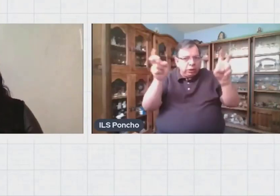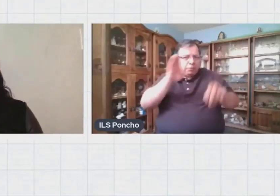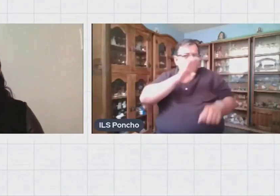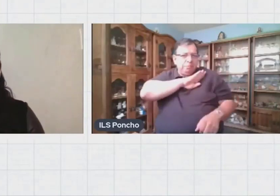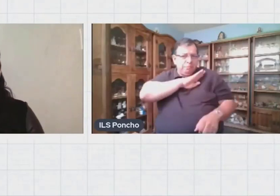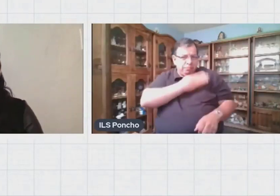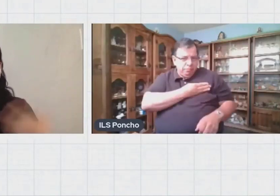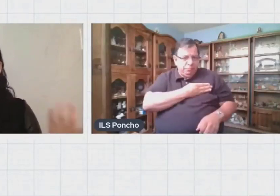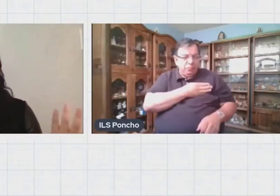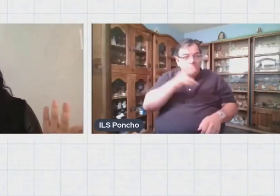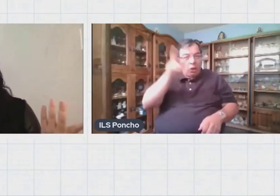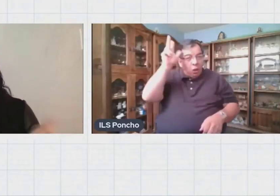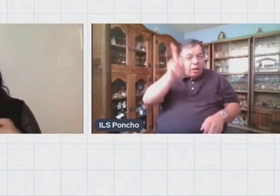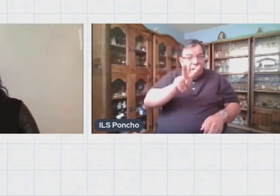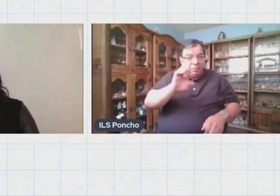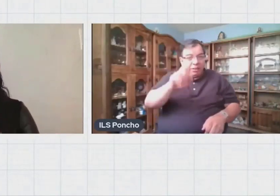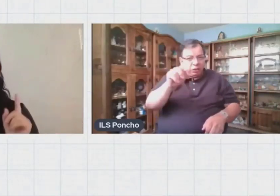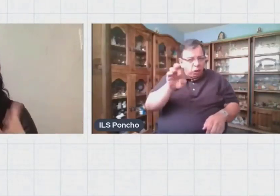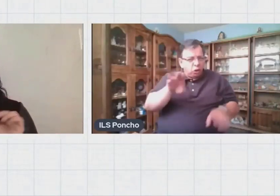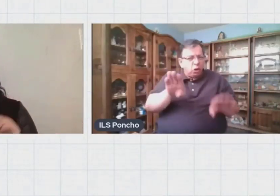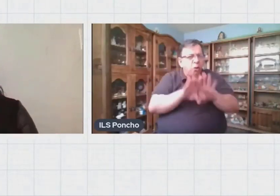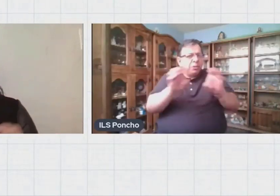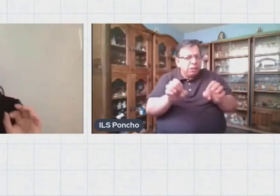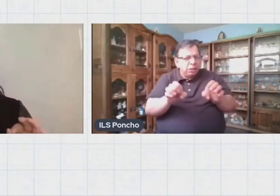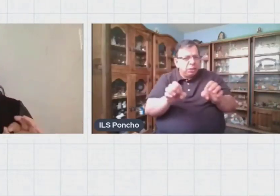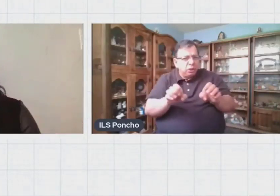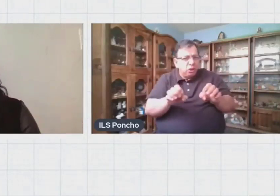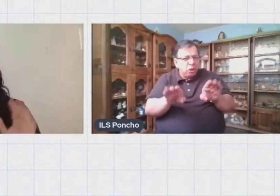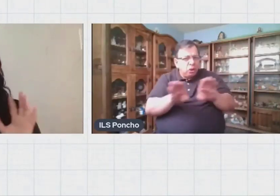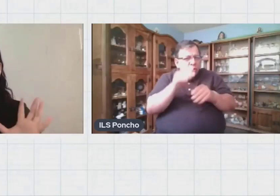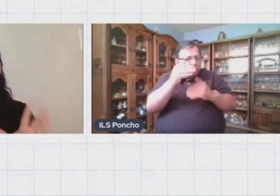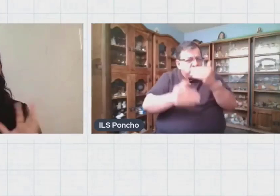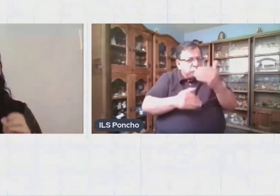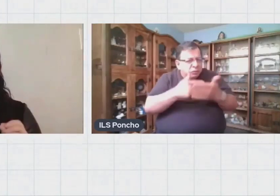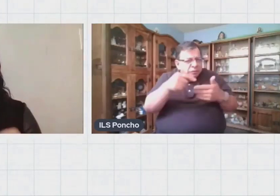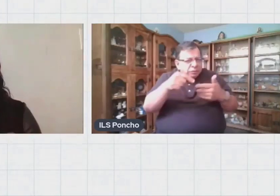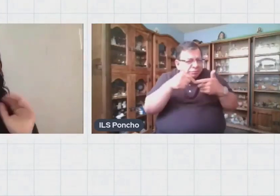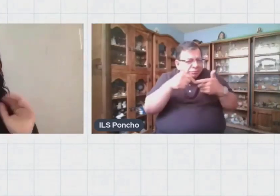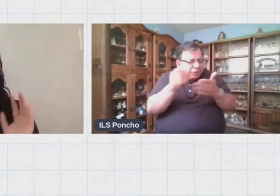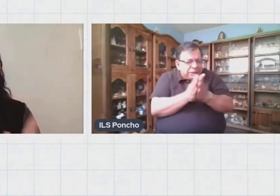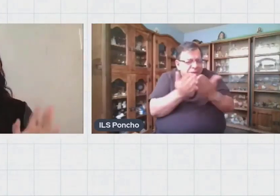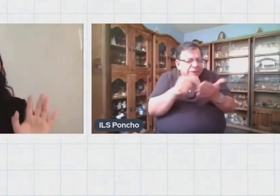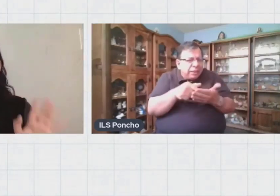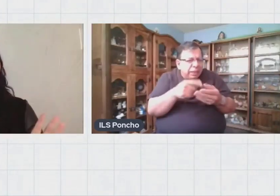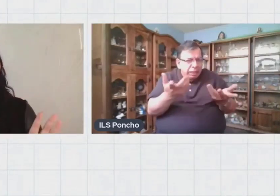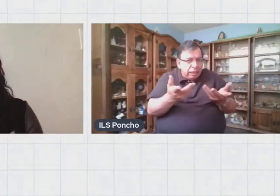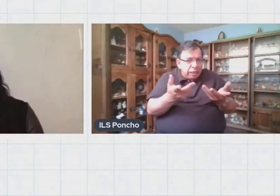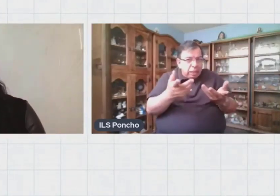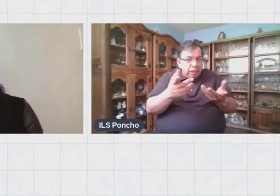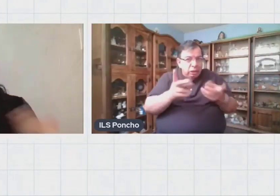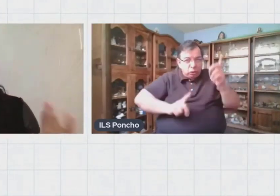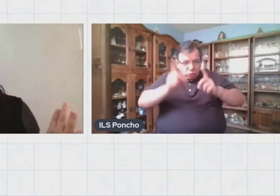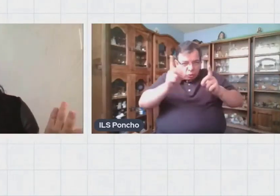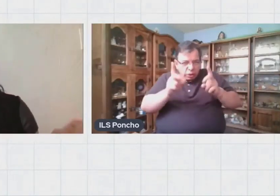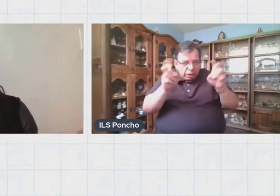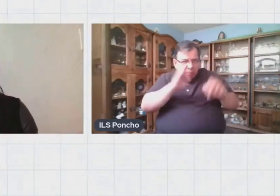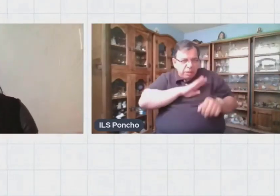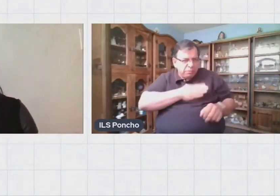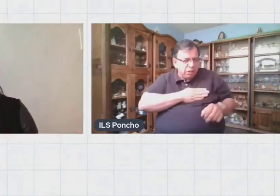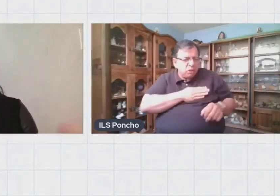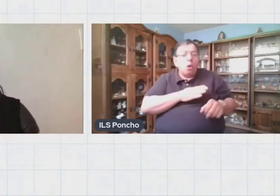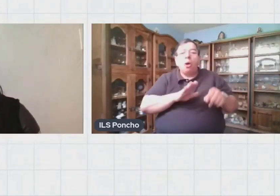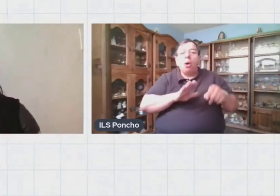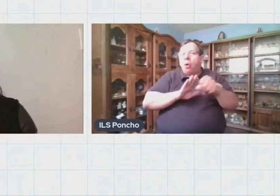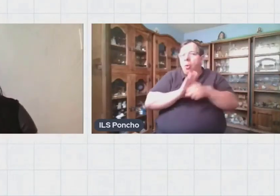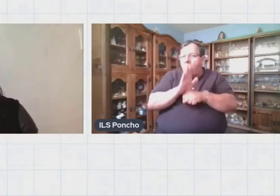Hola, Víctor. ¿Cómo has estado? ¿En qué parte de tu guía estudió paz? ¿Tienes algunas dudas de la materia de español? ¿Qué es lo que más te ha